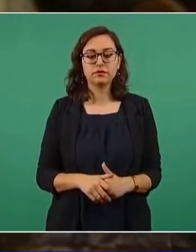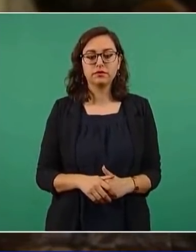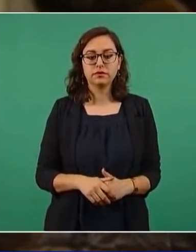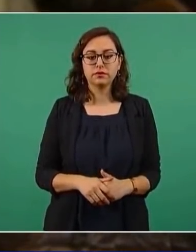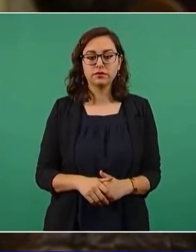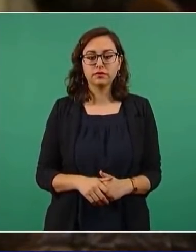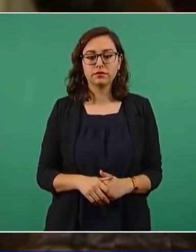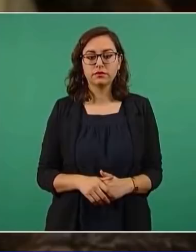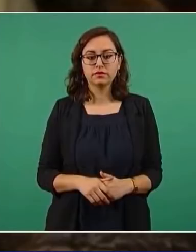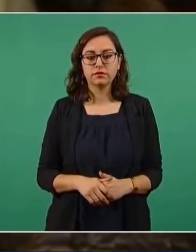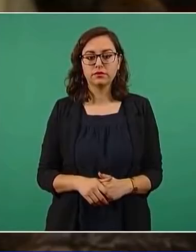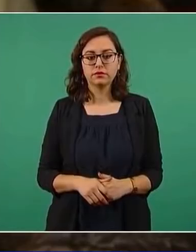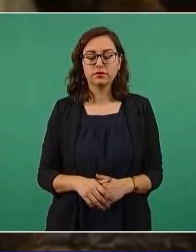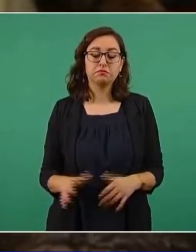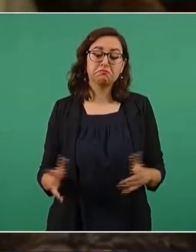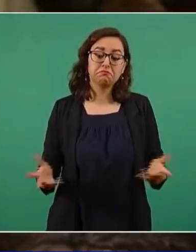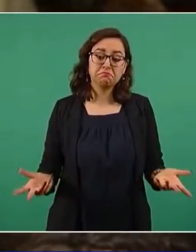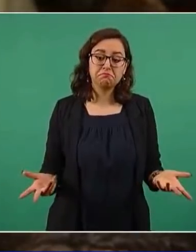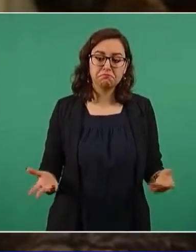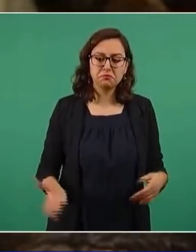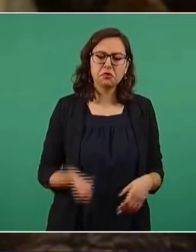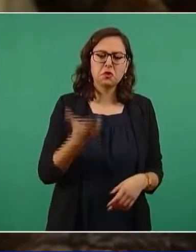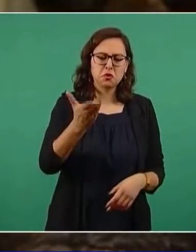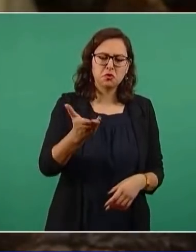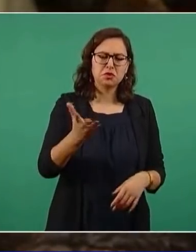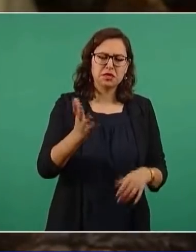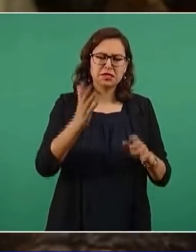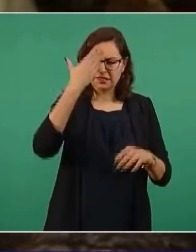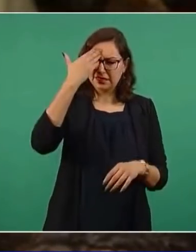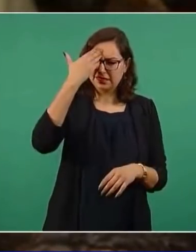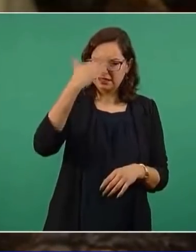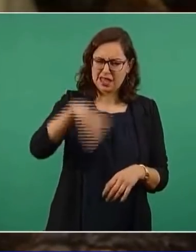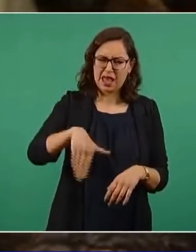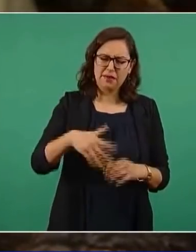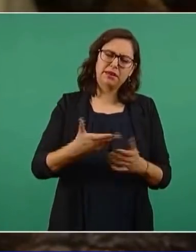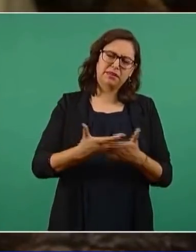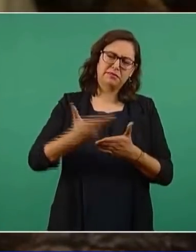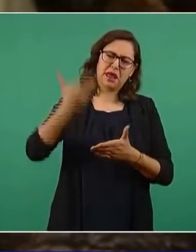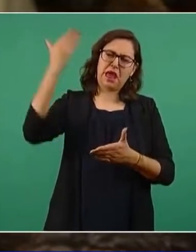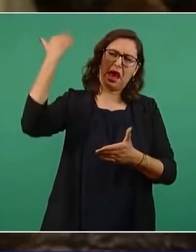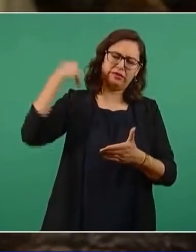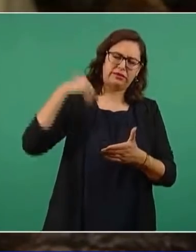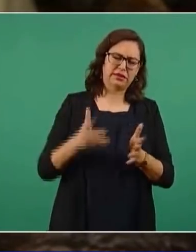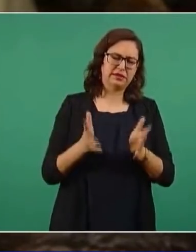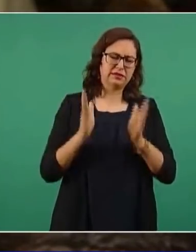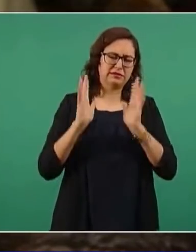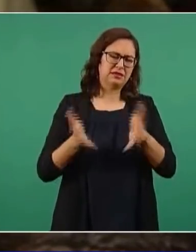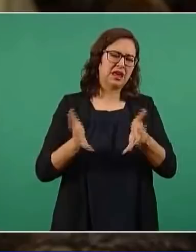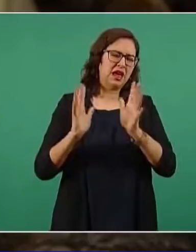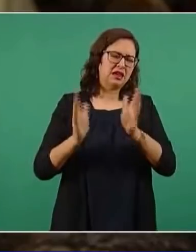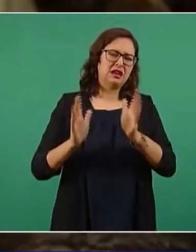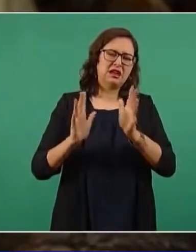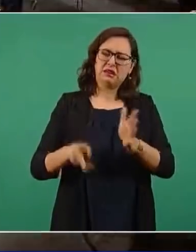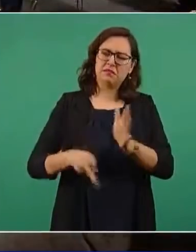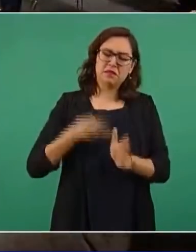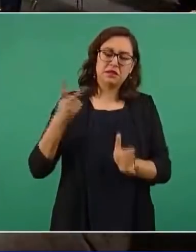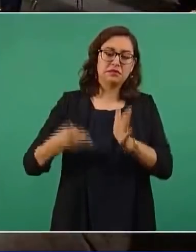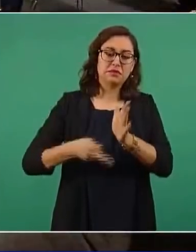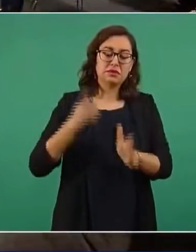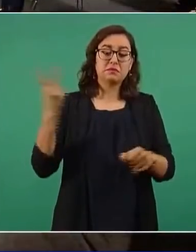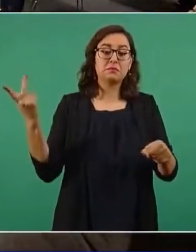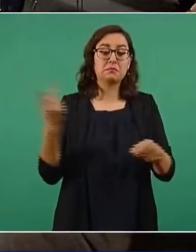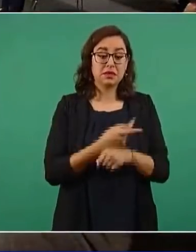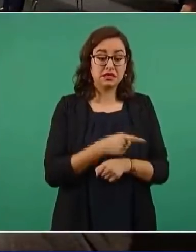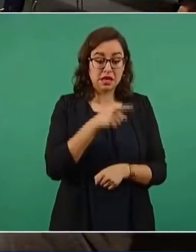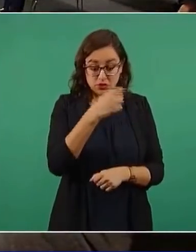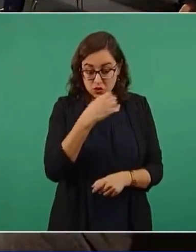como usted ya lo ha relatado en muchas otras ocasiones, que había que subrogar, que había que privatizar esos